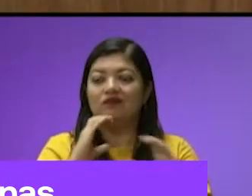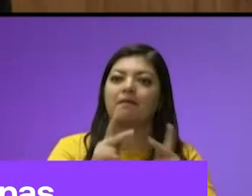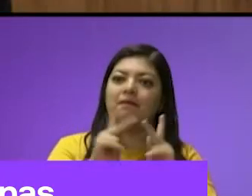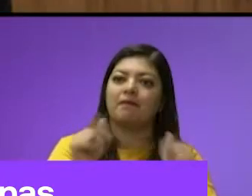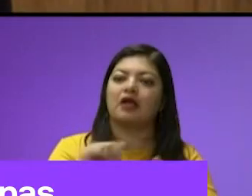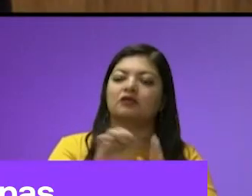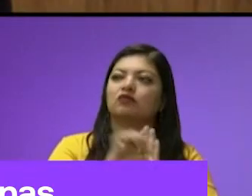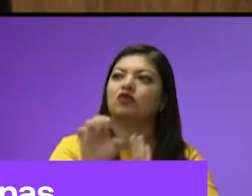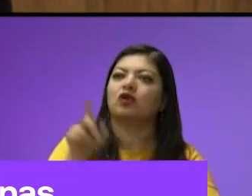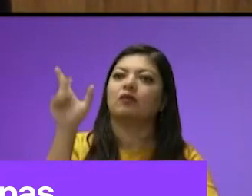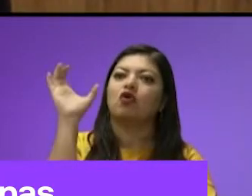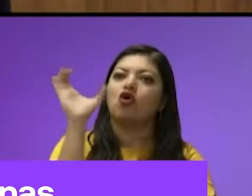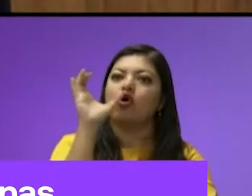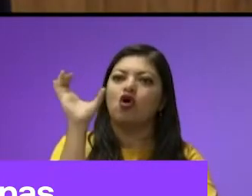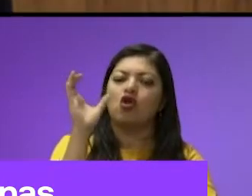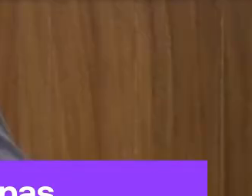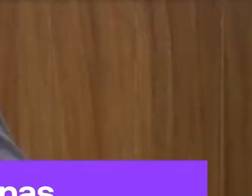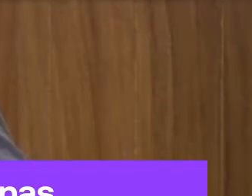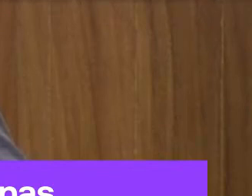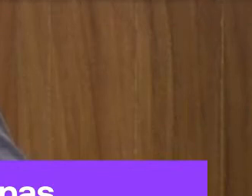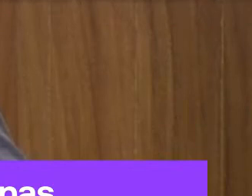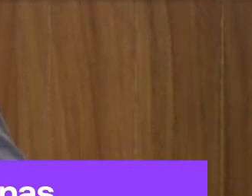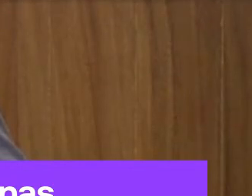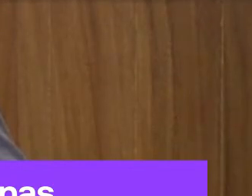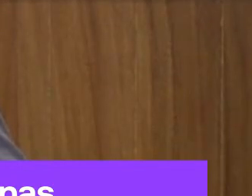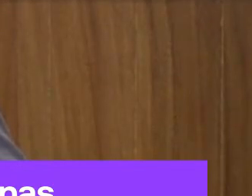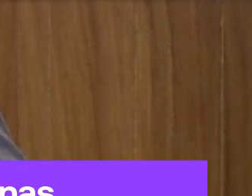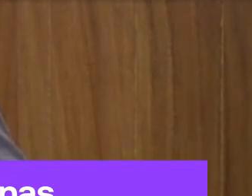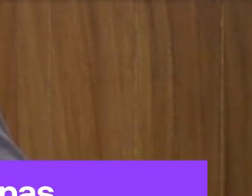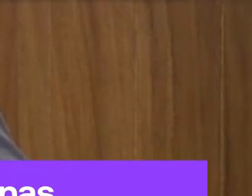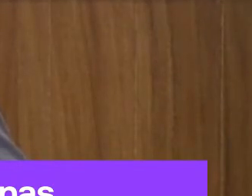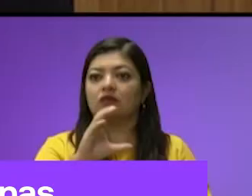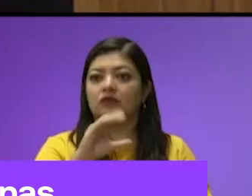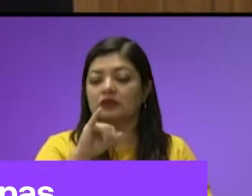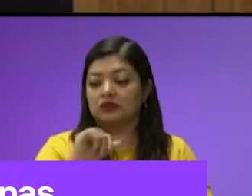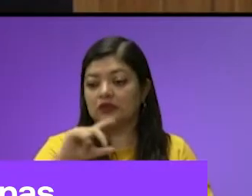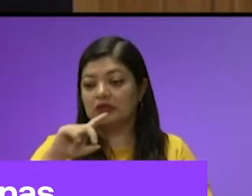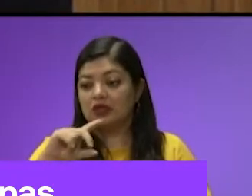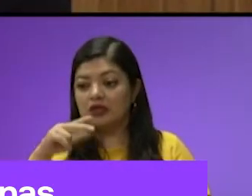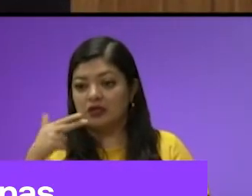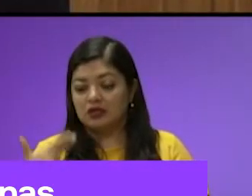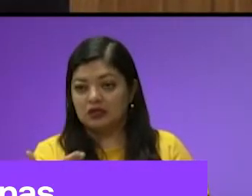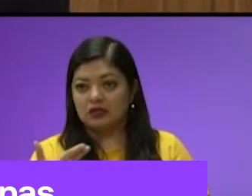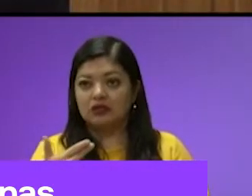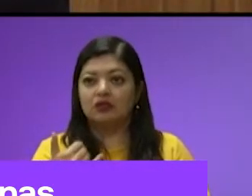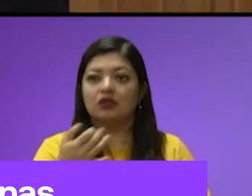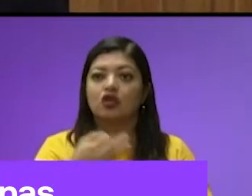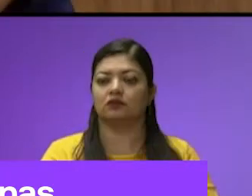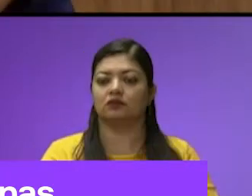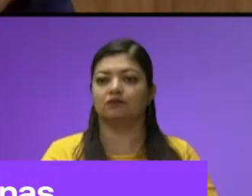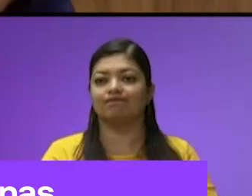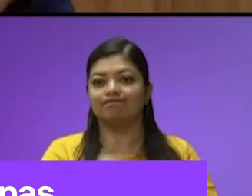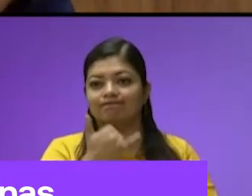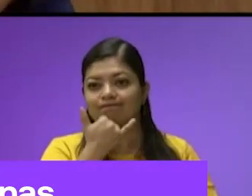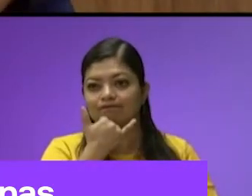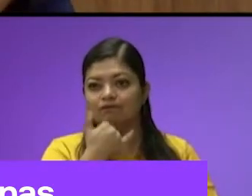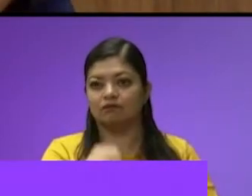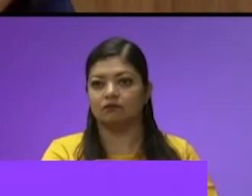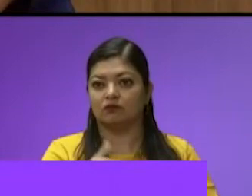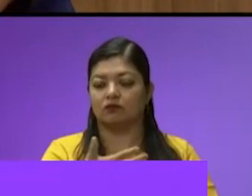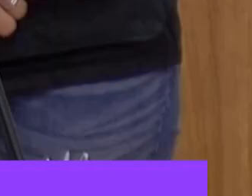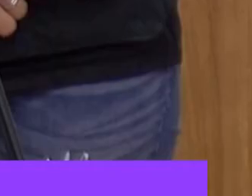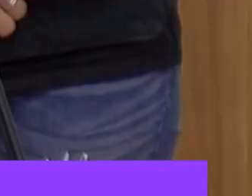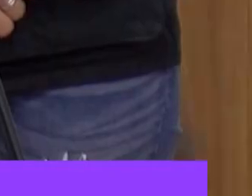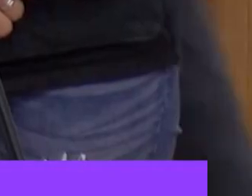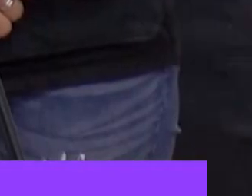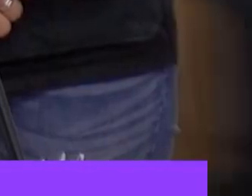Orozco, Víctor Alejandro Nodal Silva, Francisco Javier Campos Orozco, José María Sariñana Jiménez, Ricardo Larios